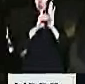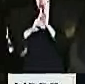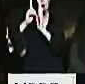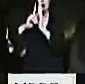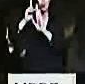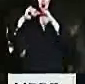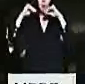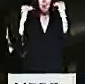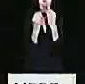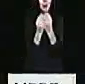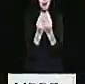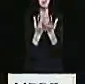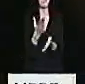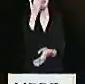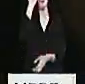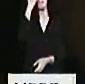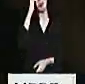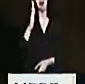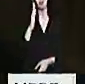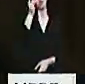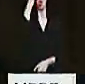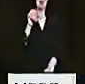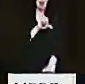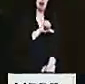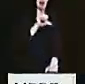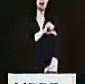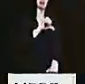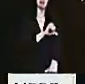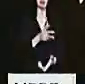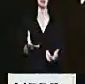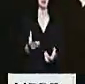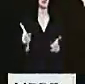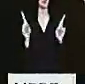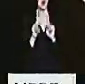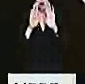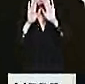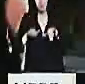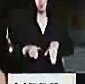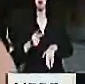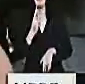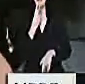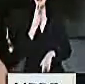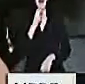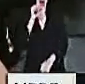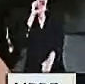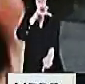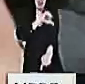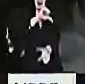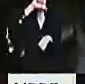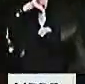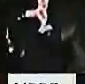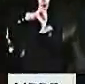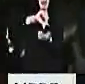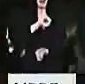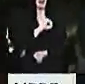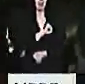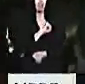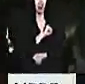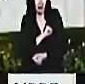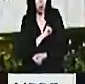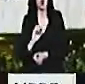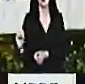desarrollarse en plenitud está muy mal distribuida. No es lo mismo estar en la capital del reino, como es